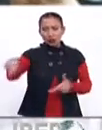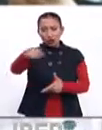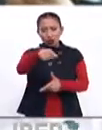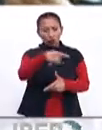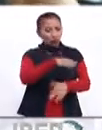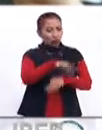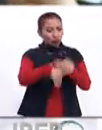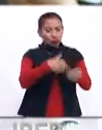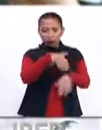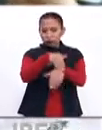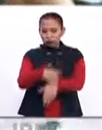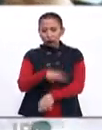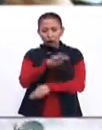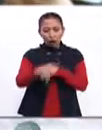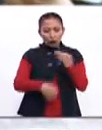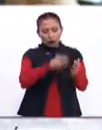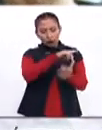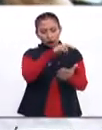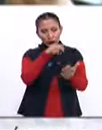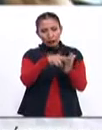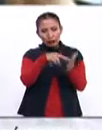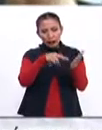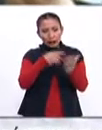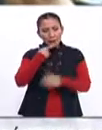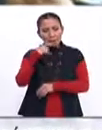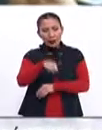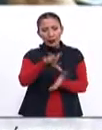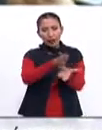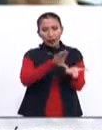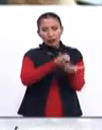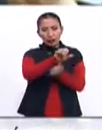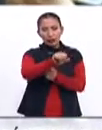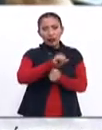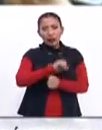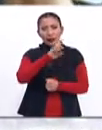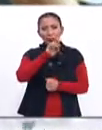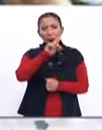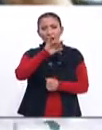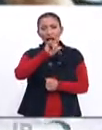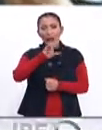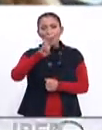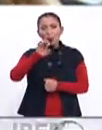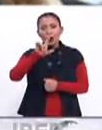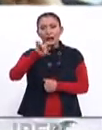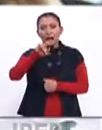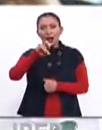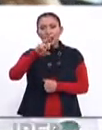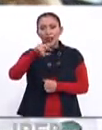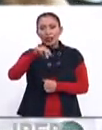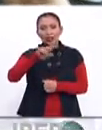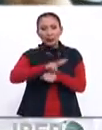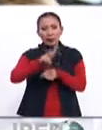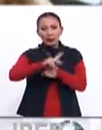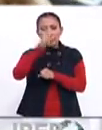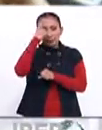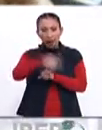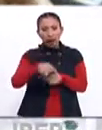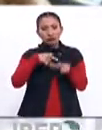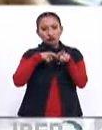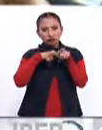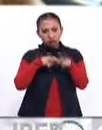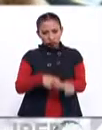cumplir todos los postulados y mandatos de la Constitución de la República Bolivariana de Venezuela para